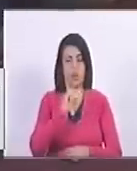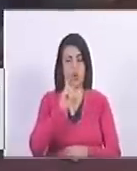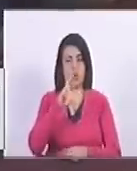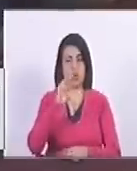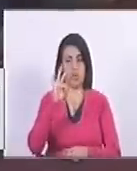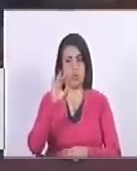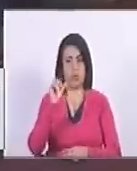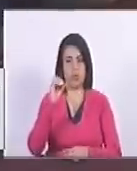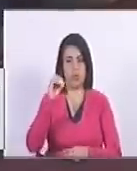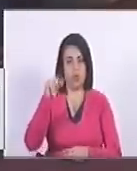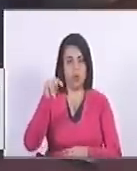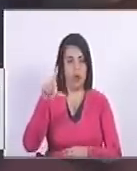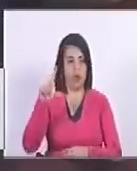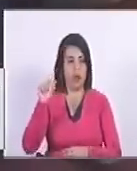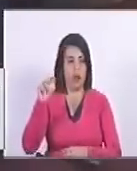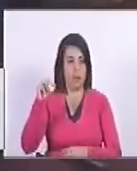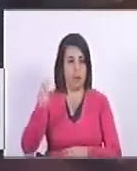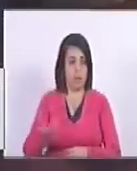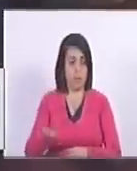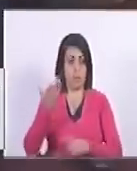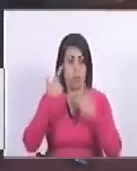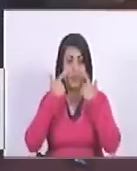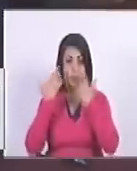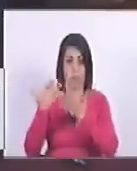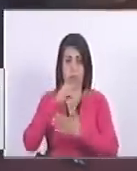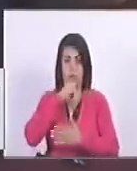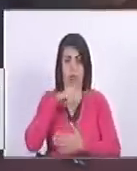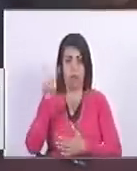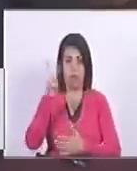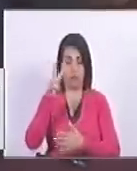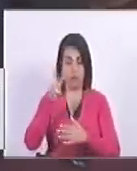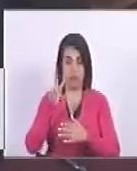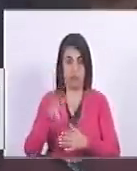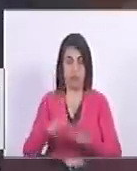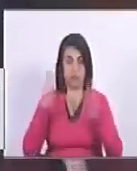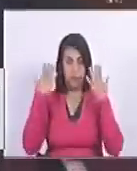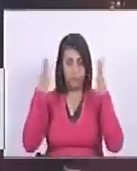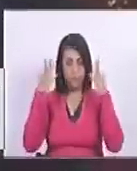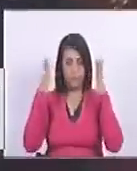el más importante que ha tenido la historia de Venezuela.